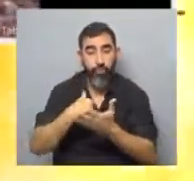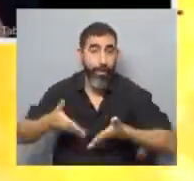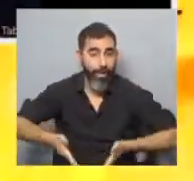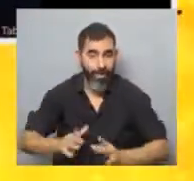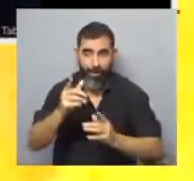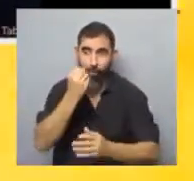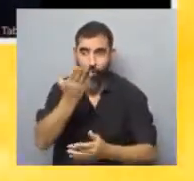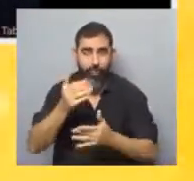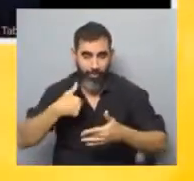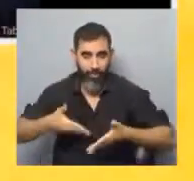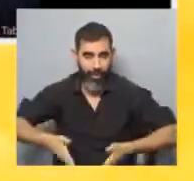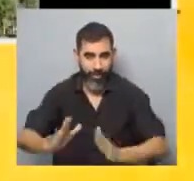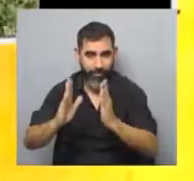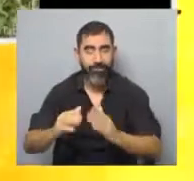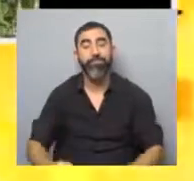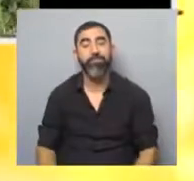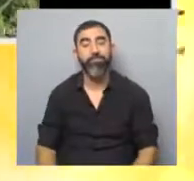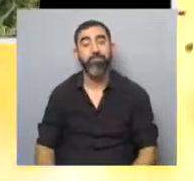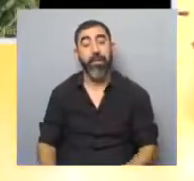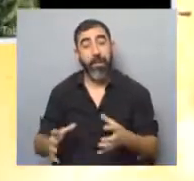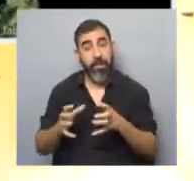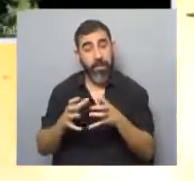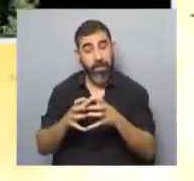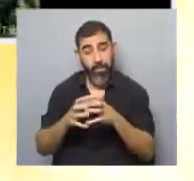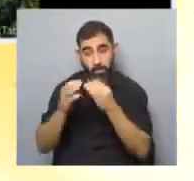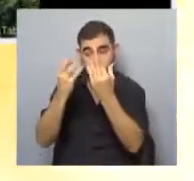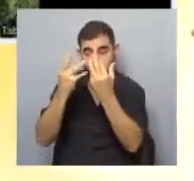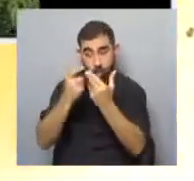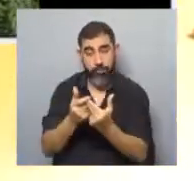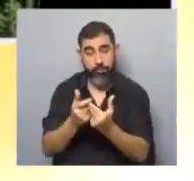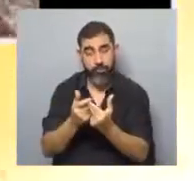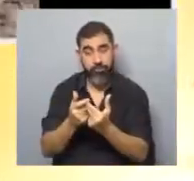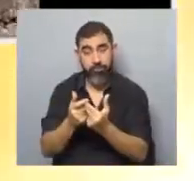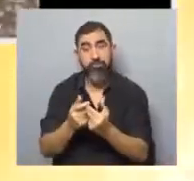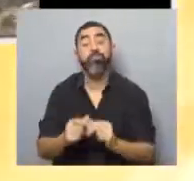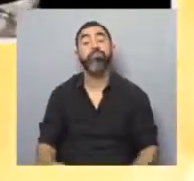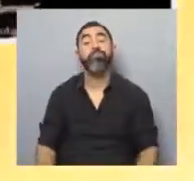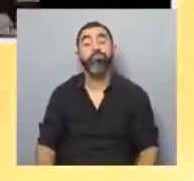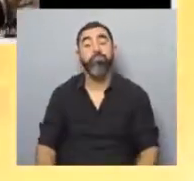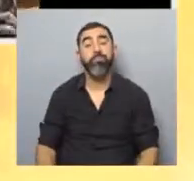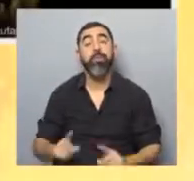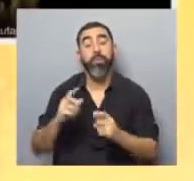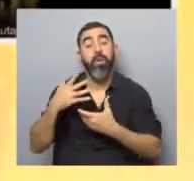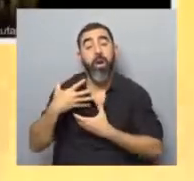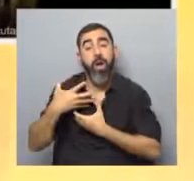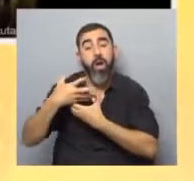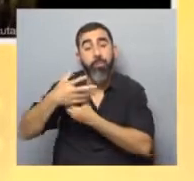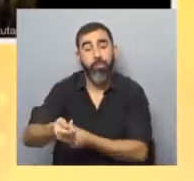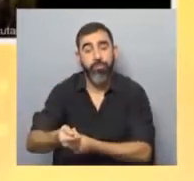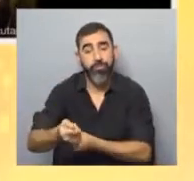originaria, en el equipo que conformó la aplicación y luego, bueno, ha apoyado en todas